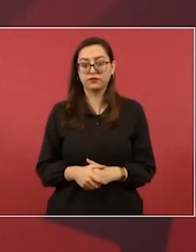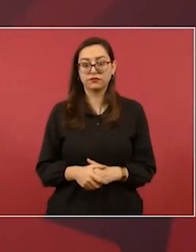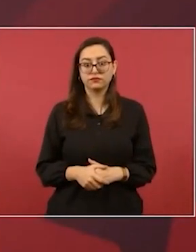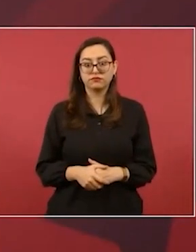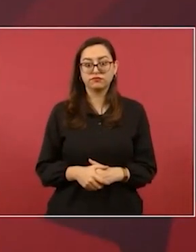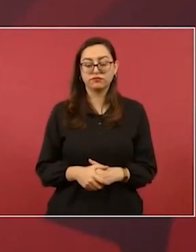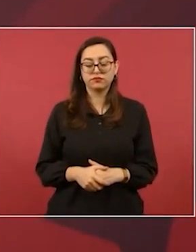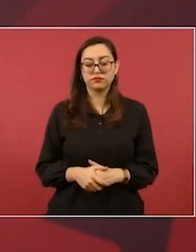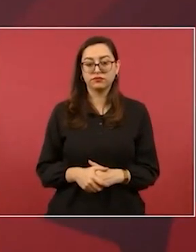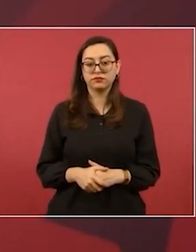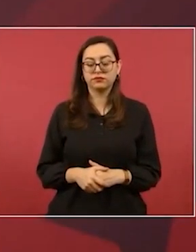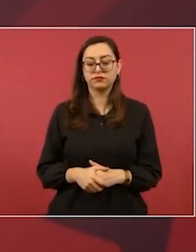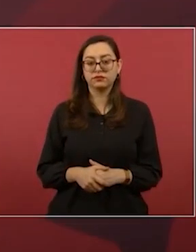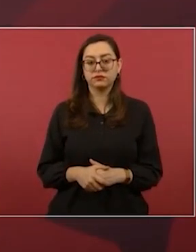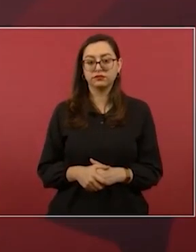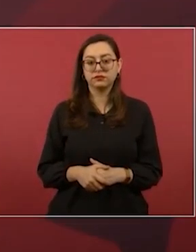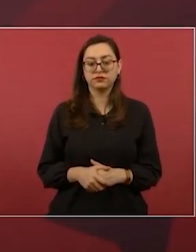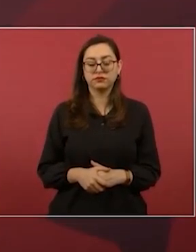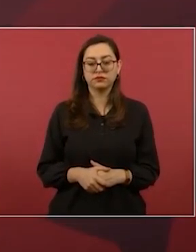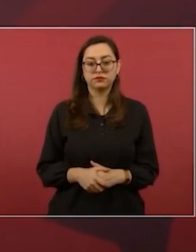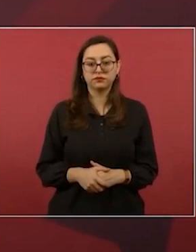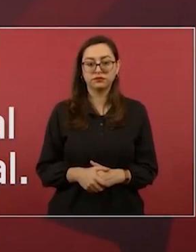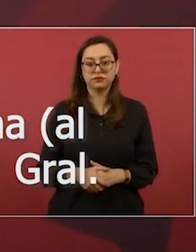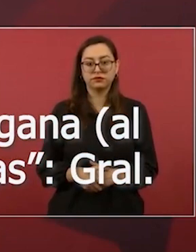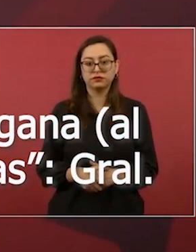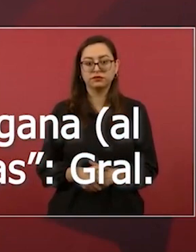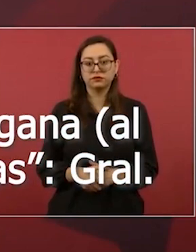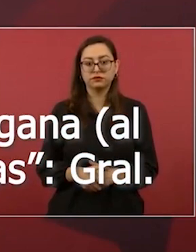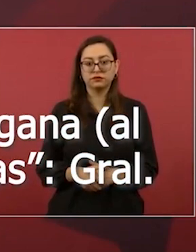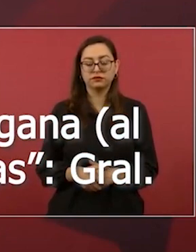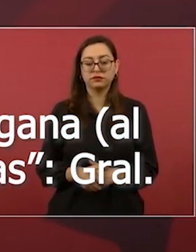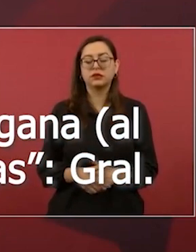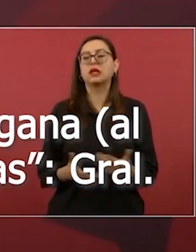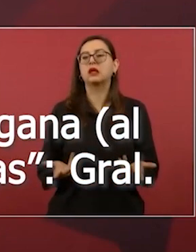nos gana n por un toneladas